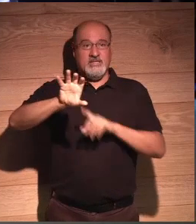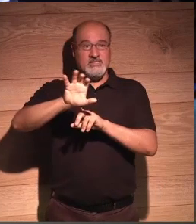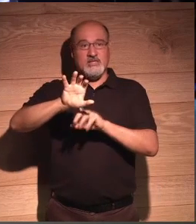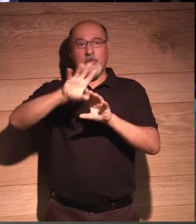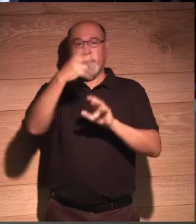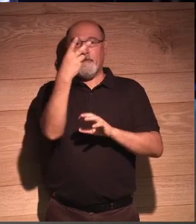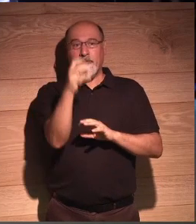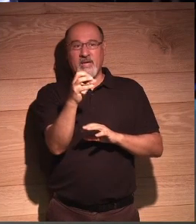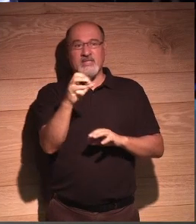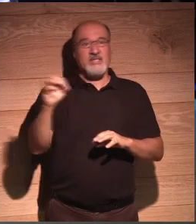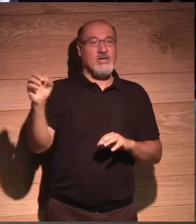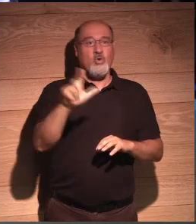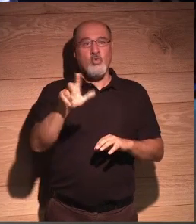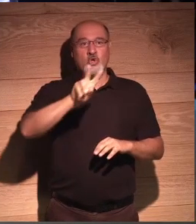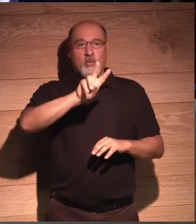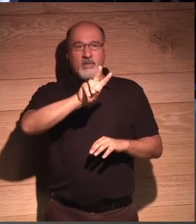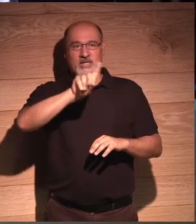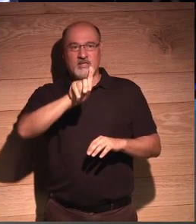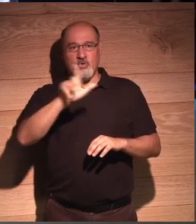20 de julio y a 21 de julio en España